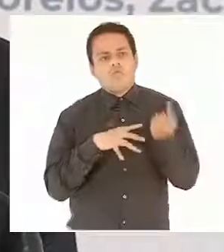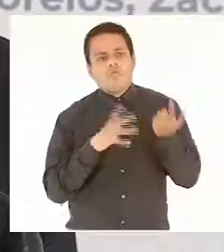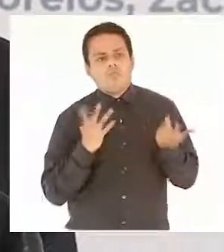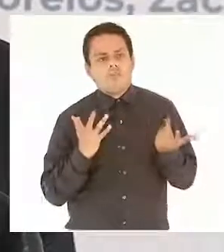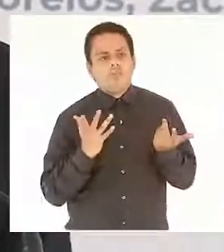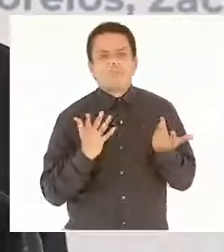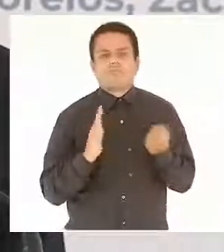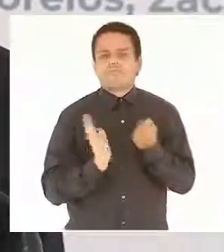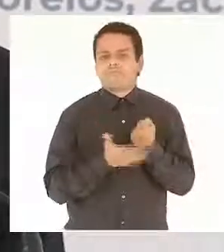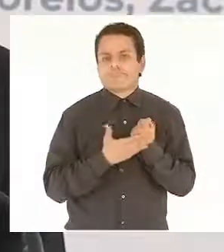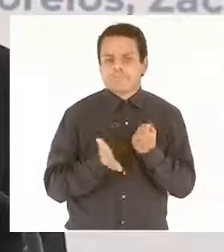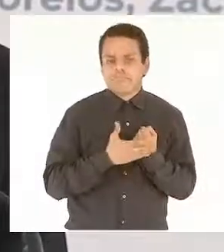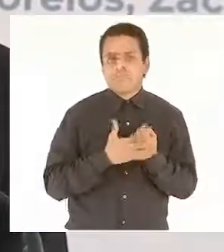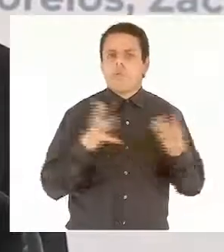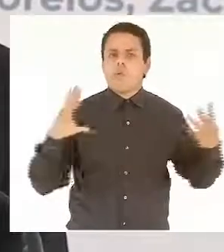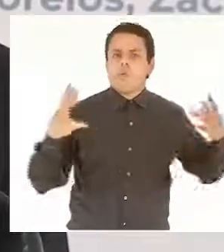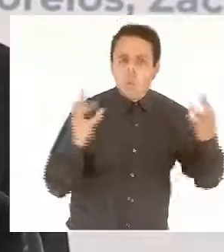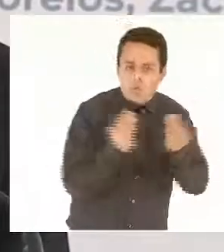reunión